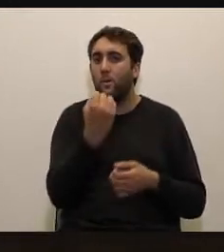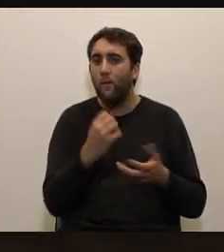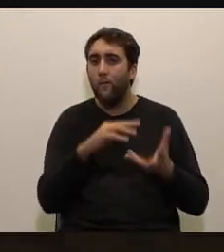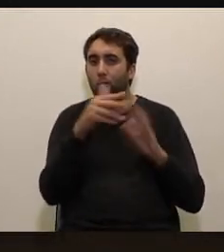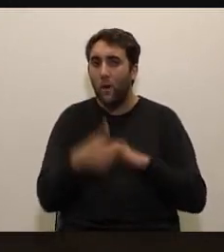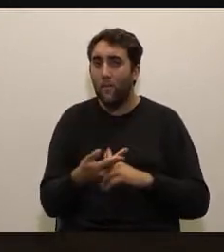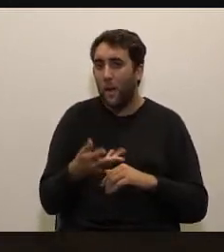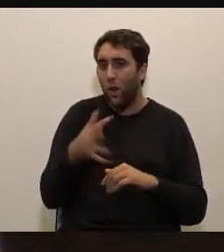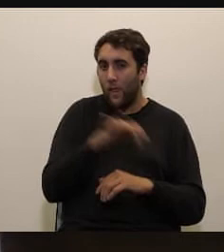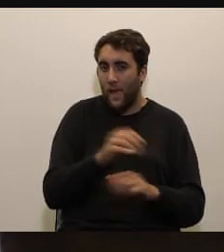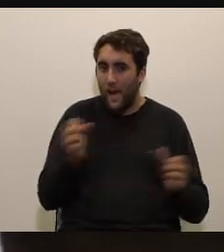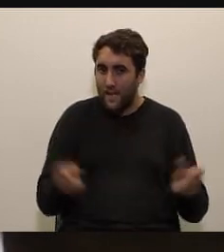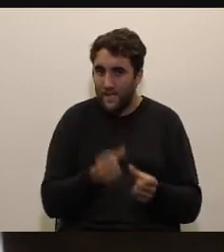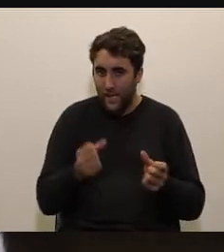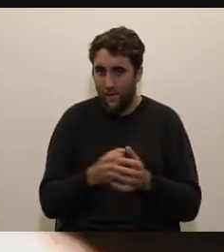incorporarlo a la práctica.